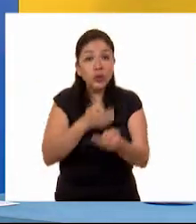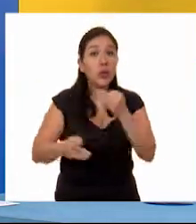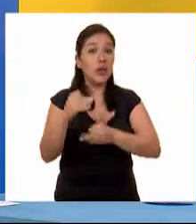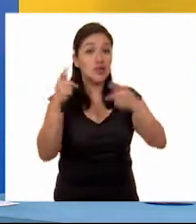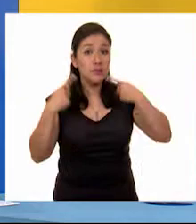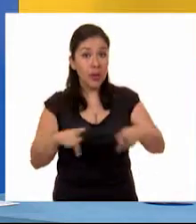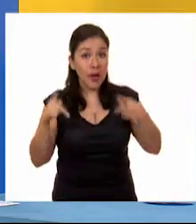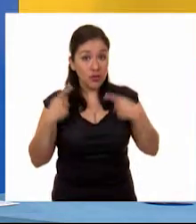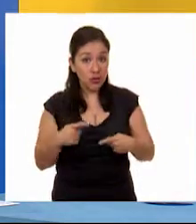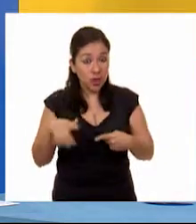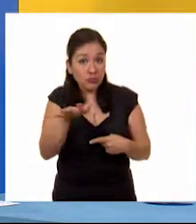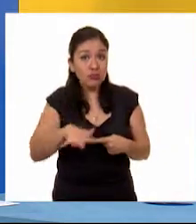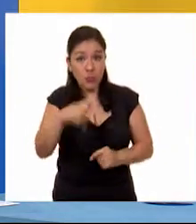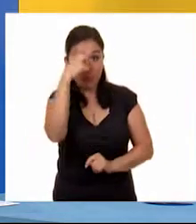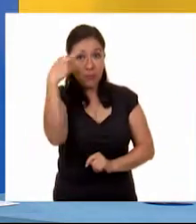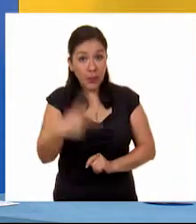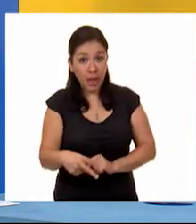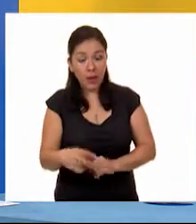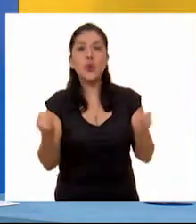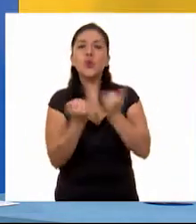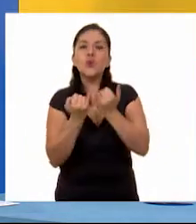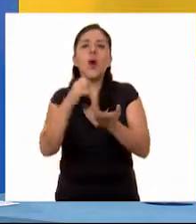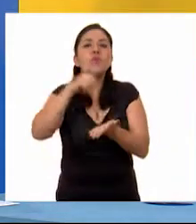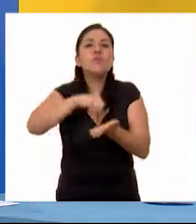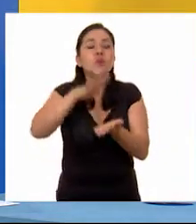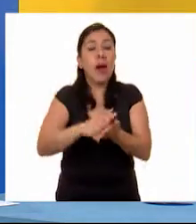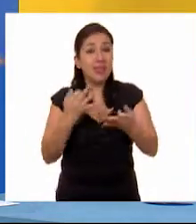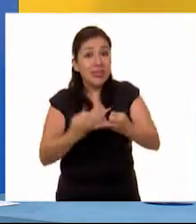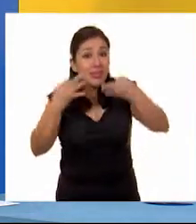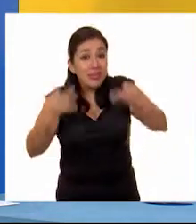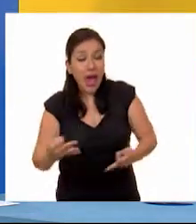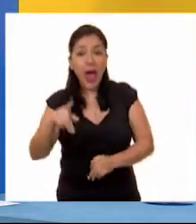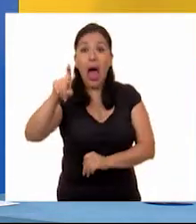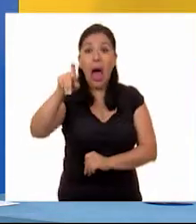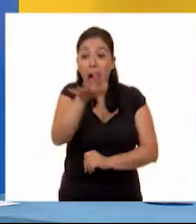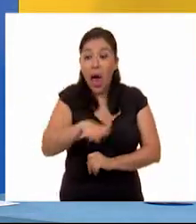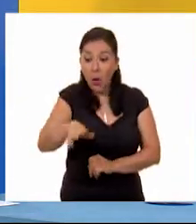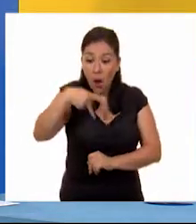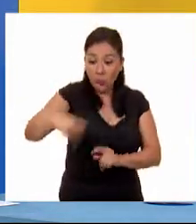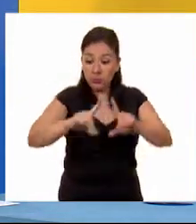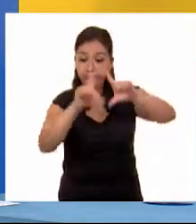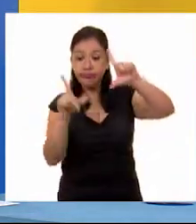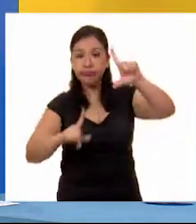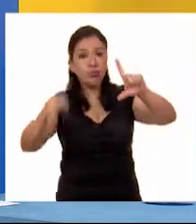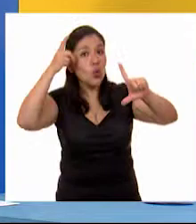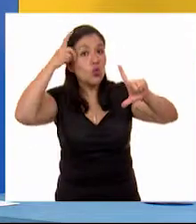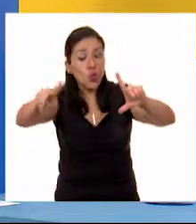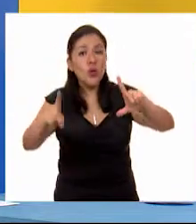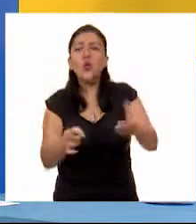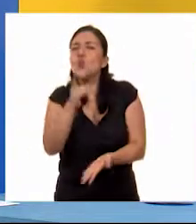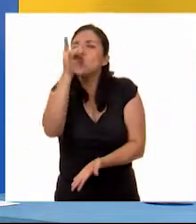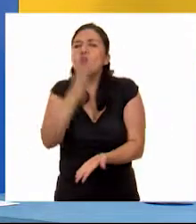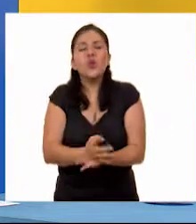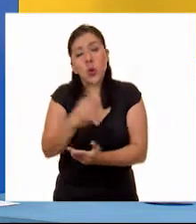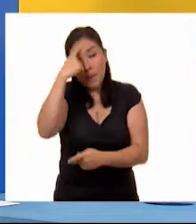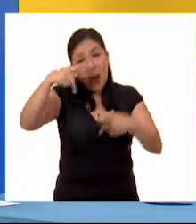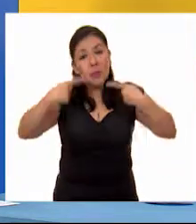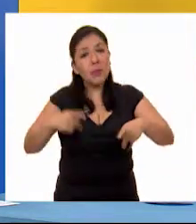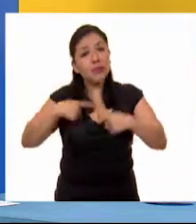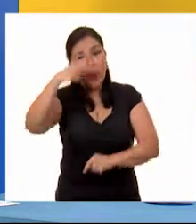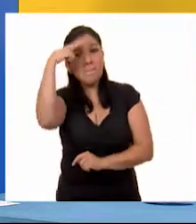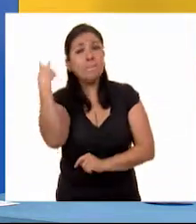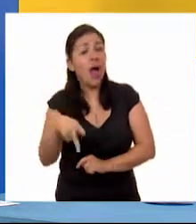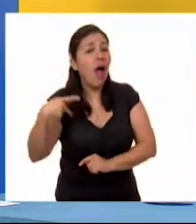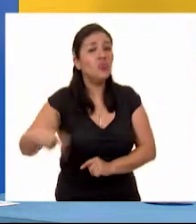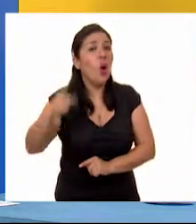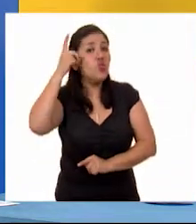todos los mexicanos, y establecía que las tierras y las aguas del territorio nacional pertenecían únicamente a los mexicanos, y